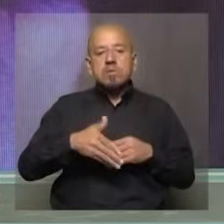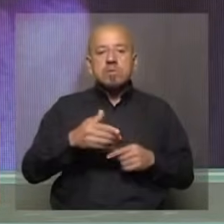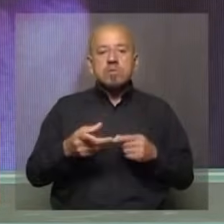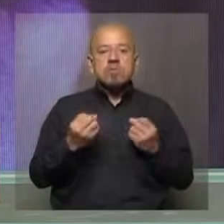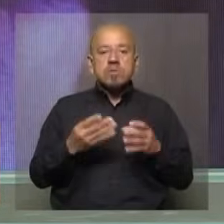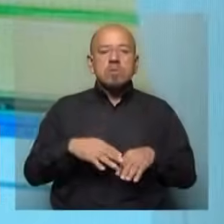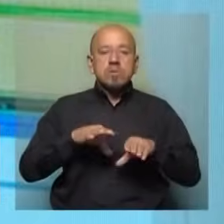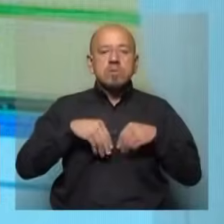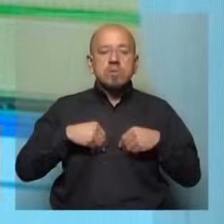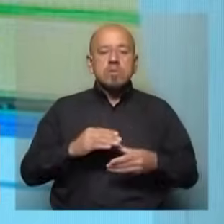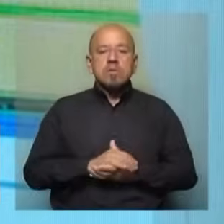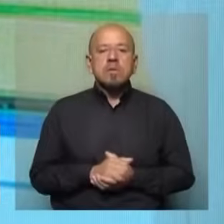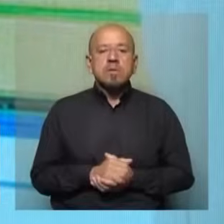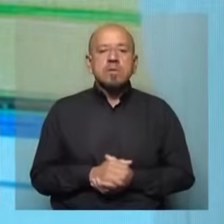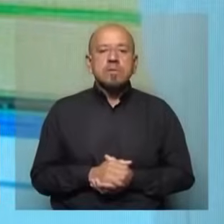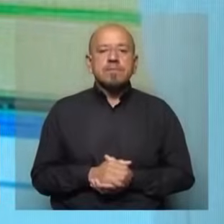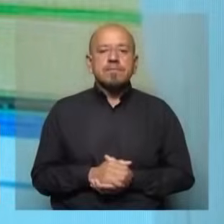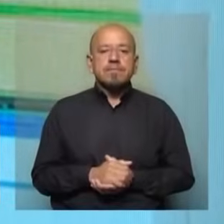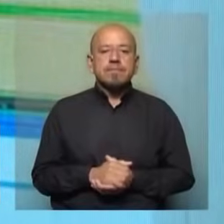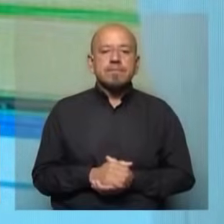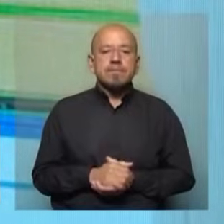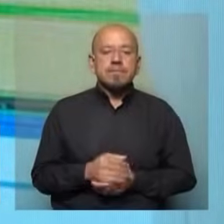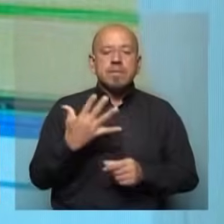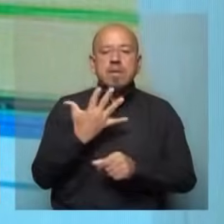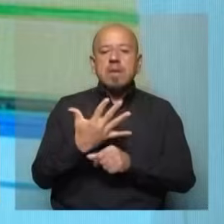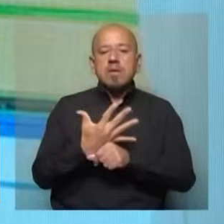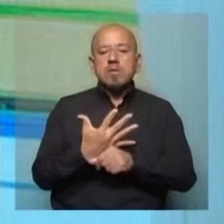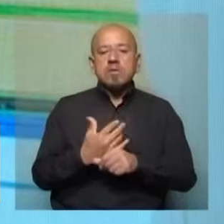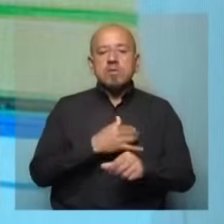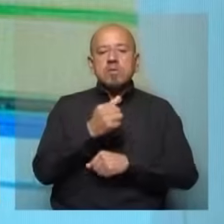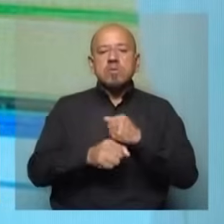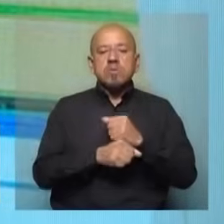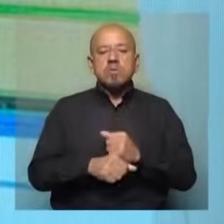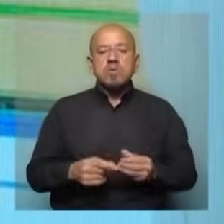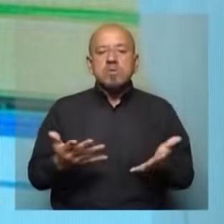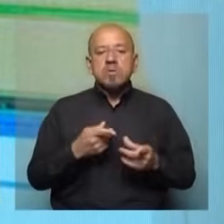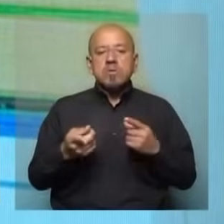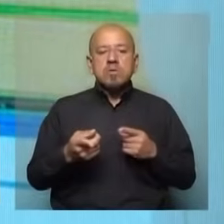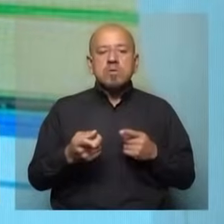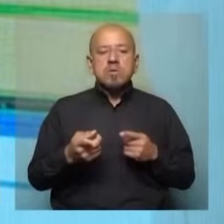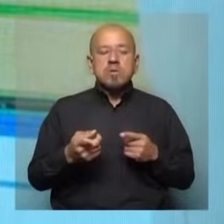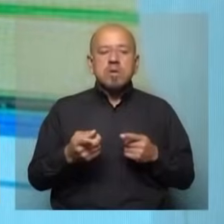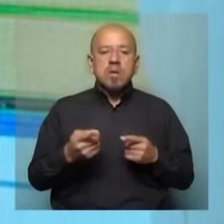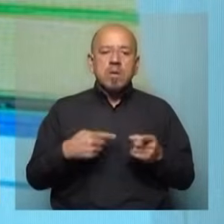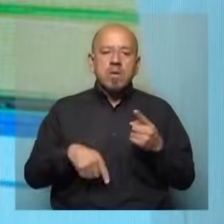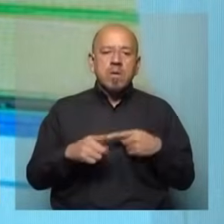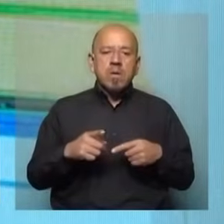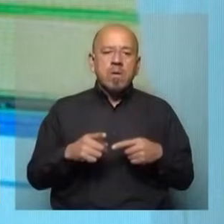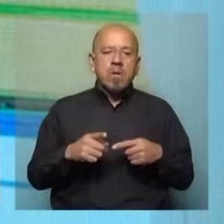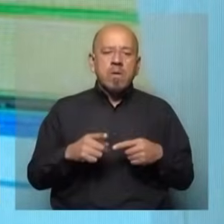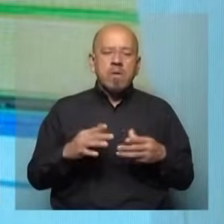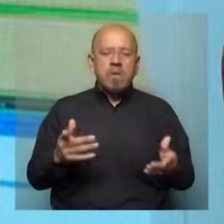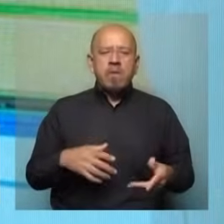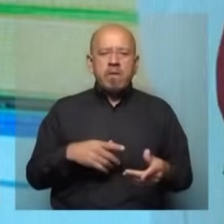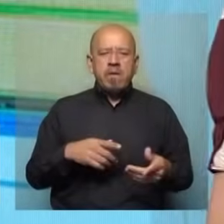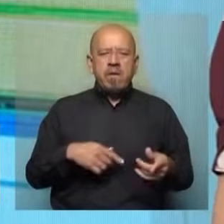acepté. A propósito de la continuidad y de los 5 años, un tema que es muy de estos tiempos también, frente a su precandidatura, leo un titular